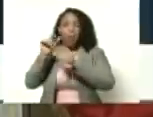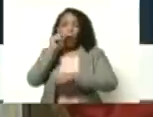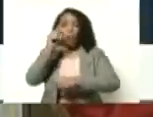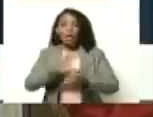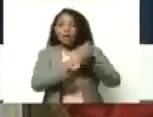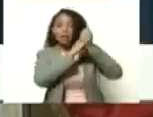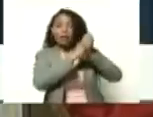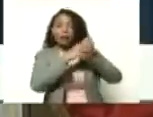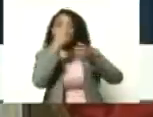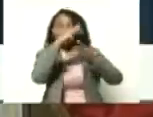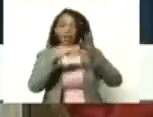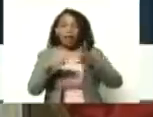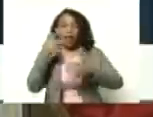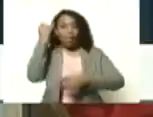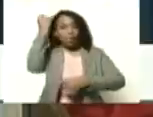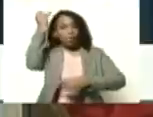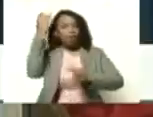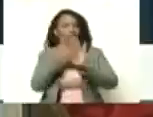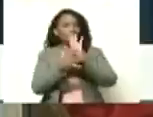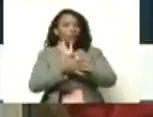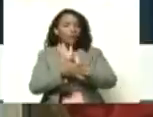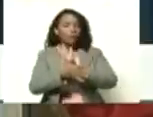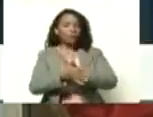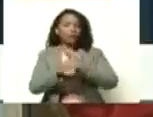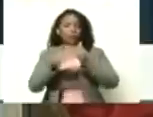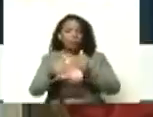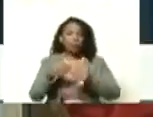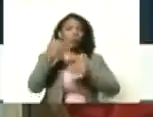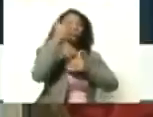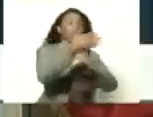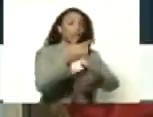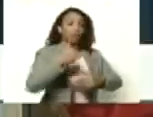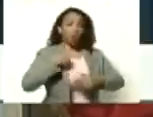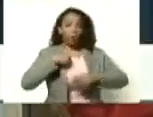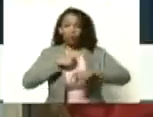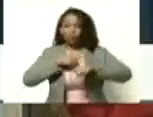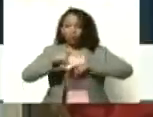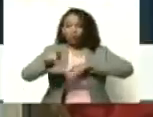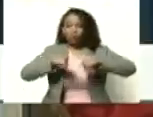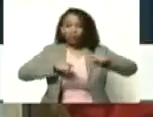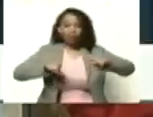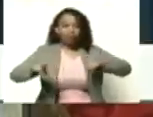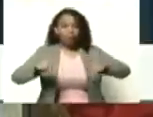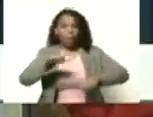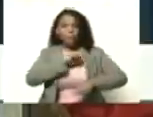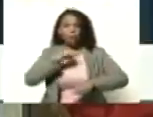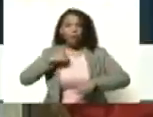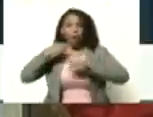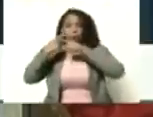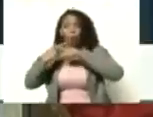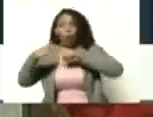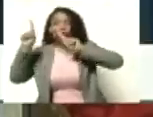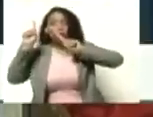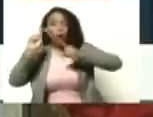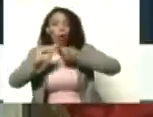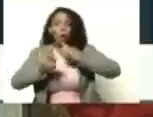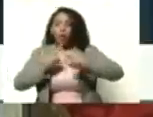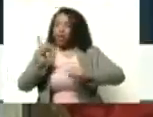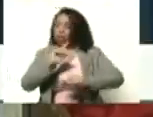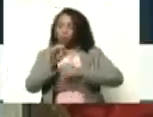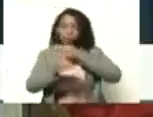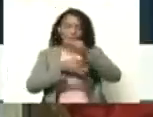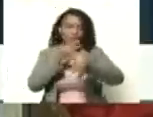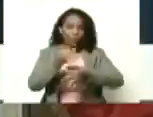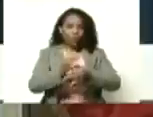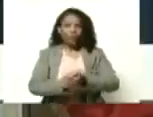sino esclarecer el hecho y posteriormente me tocó coordinar también de manera personal como en otros casos que no voy a detallar